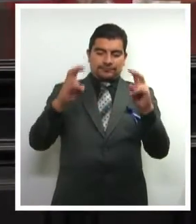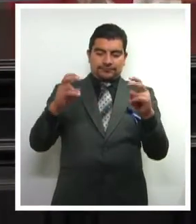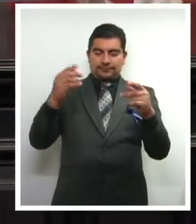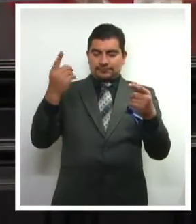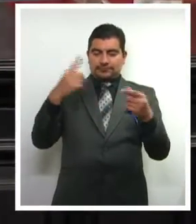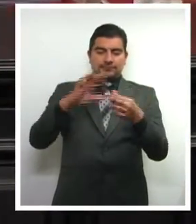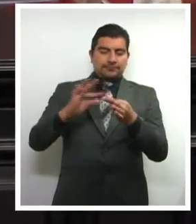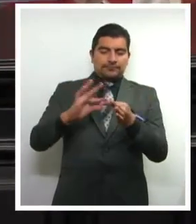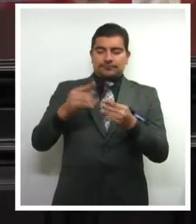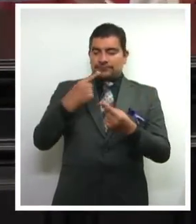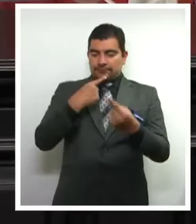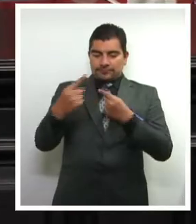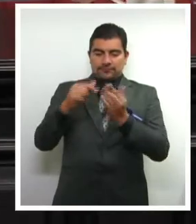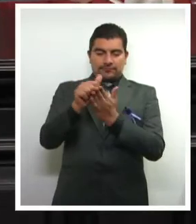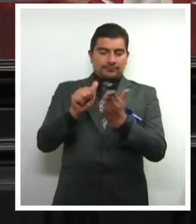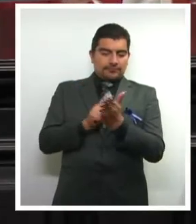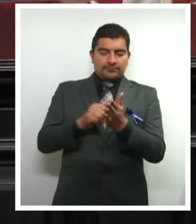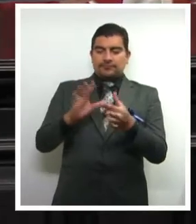poner a discusión la misma.